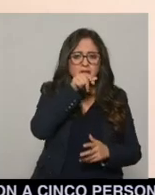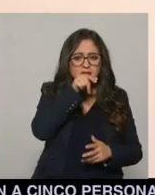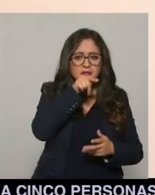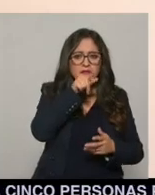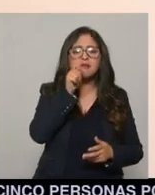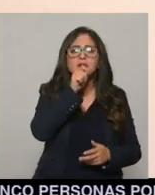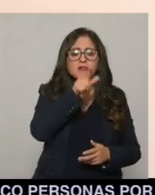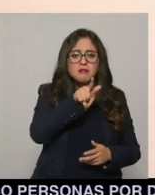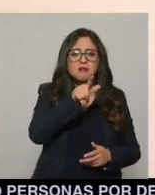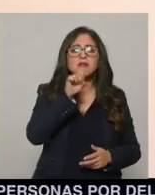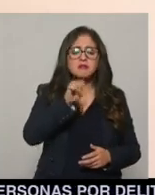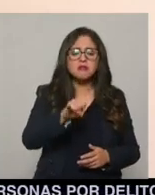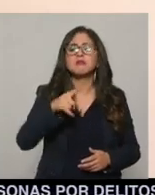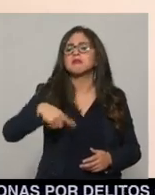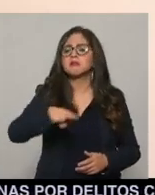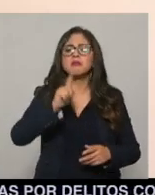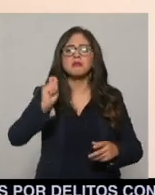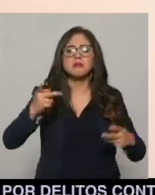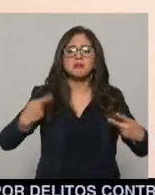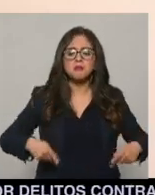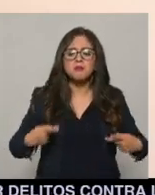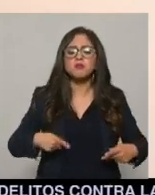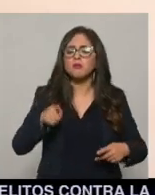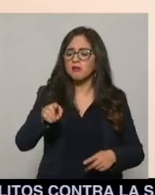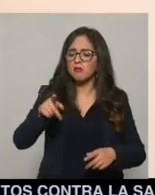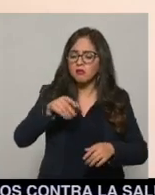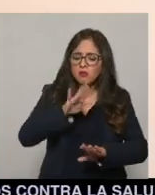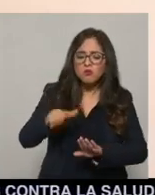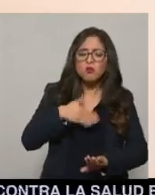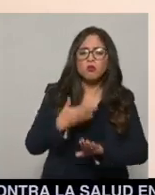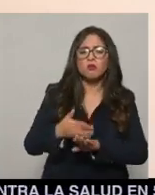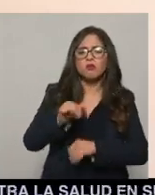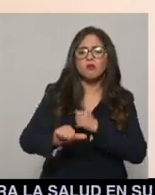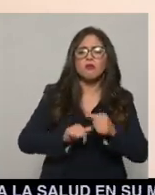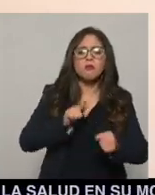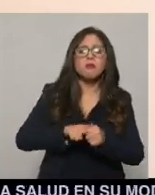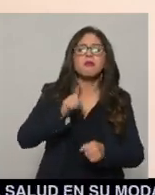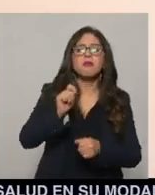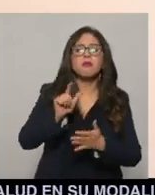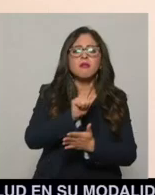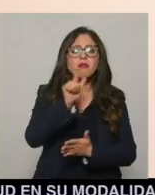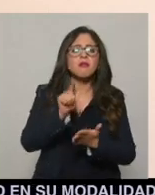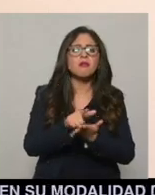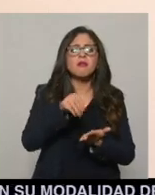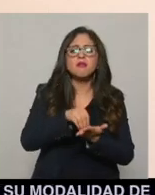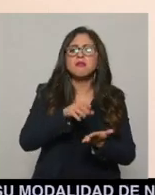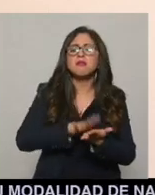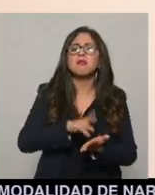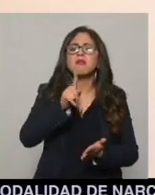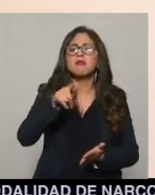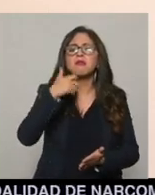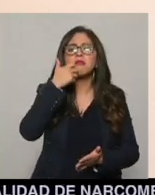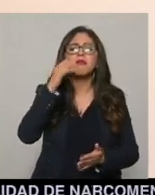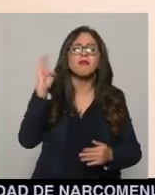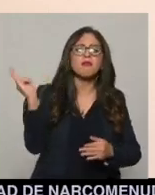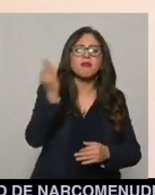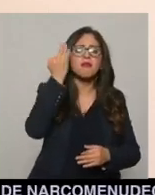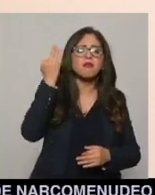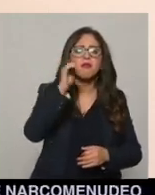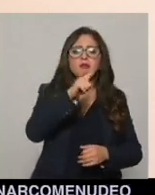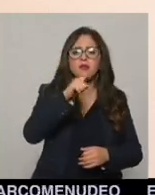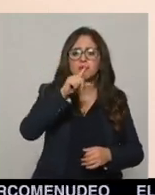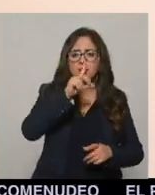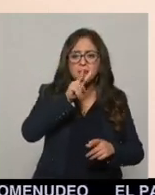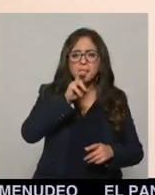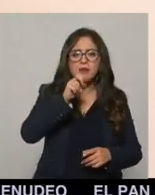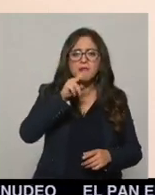los explotadores de los animales, sin duda, porque es lo que decía Arturo, es una ley hecha a modo. ¿Cuál es el interés de esta Federación Veterinaria Zootecnista? Pues